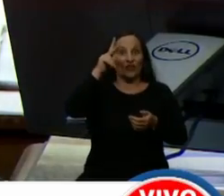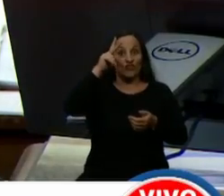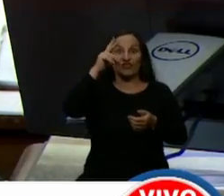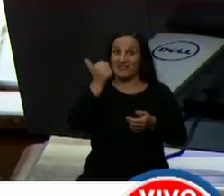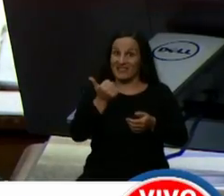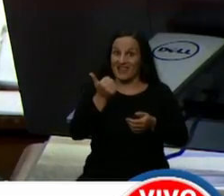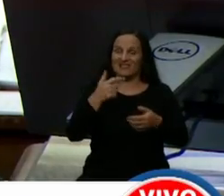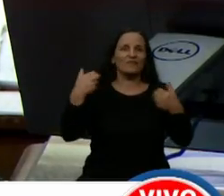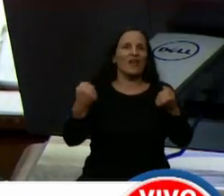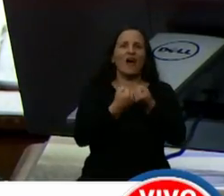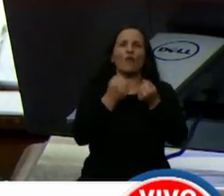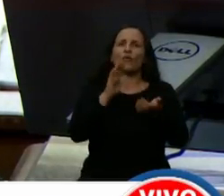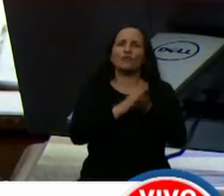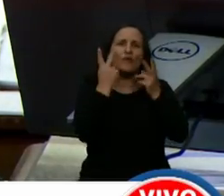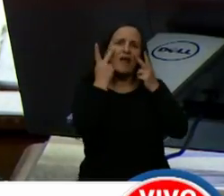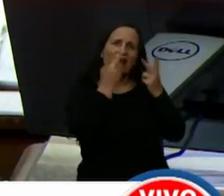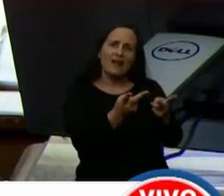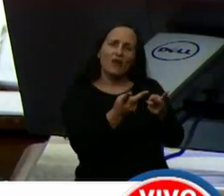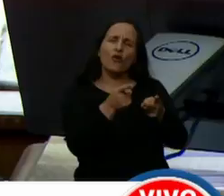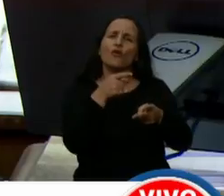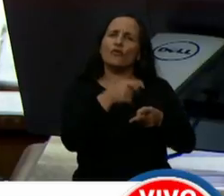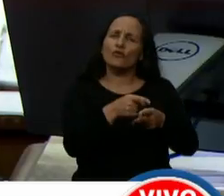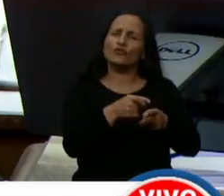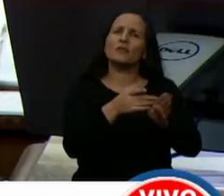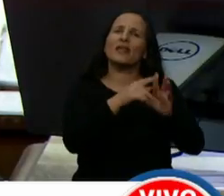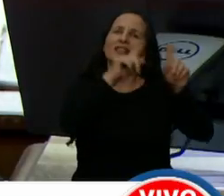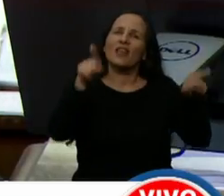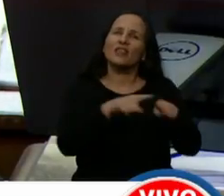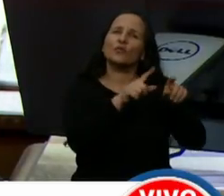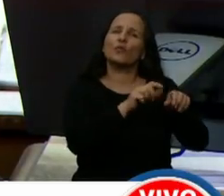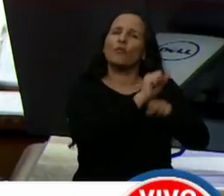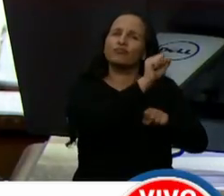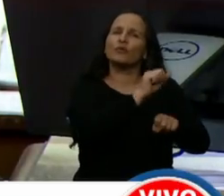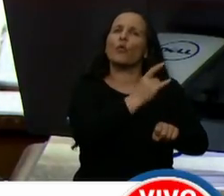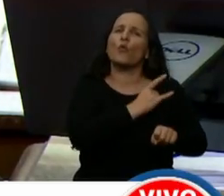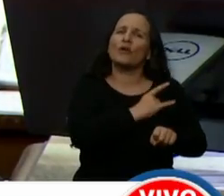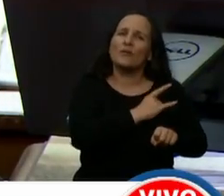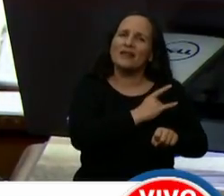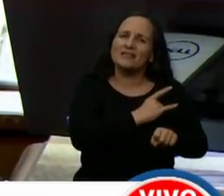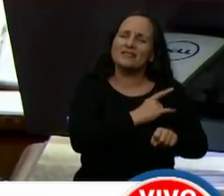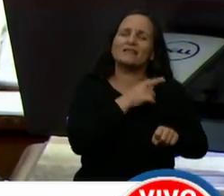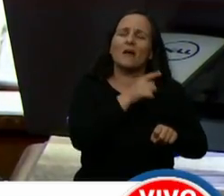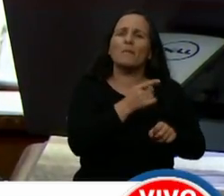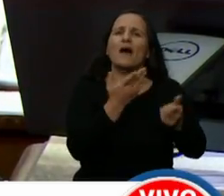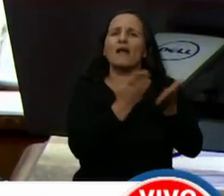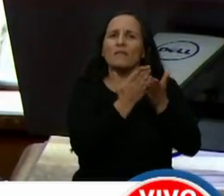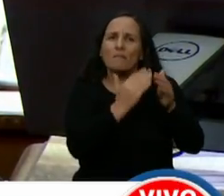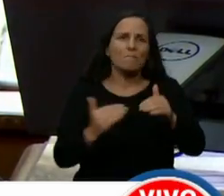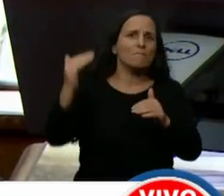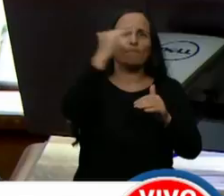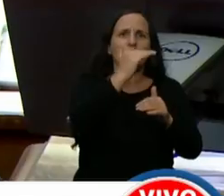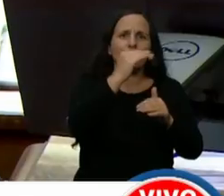acuerdo de reconocimiento y convalidación provisoria de títulos universitarios para la realización de estudios de posgrado